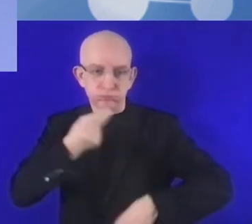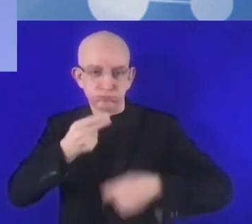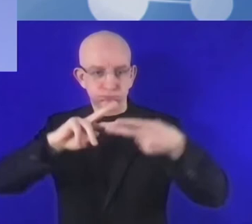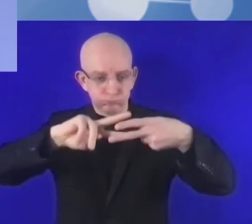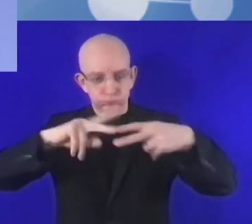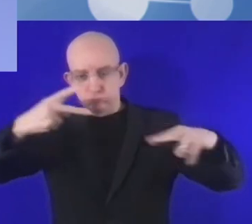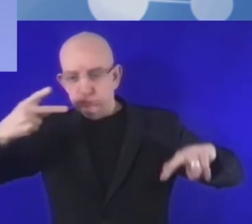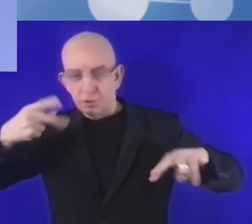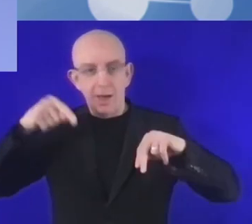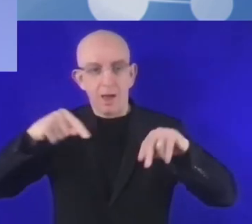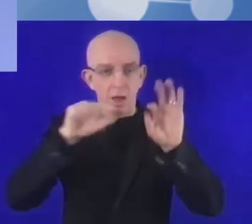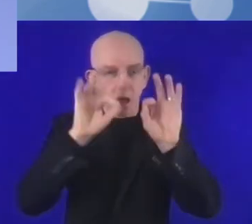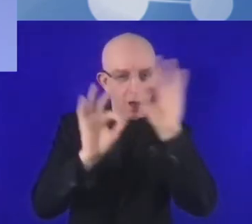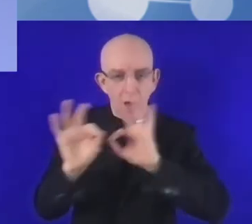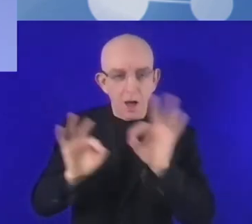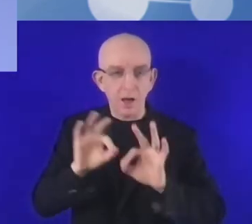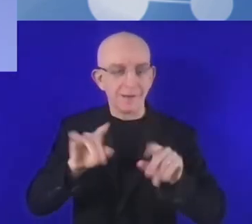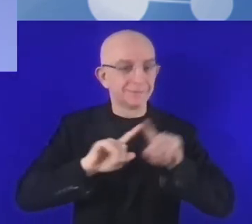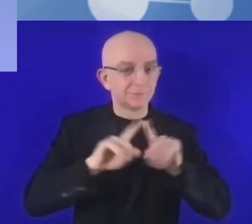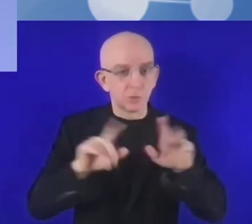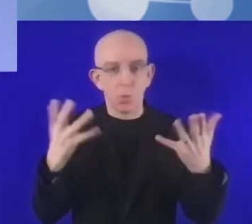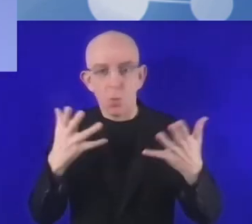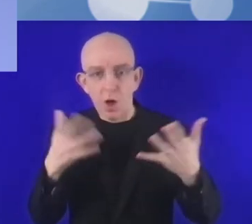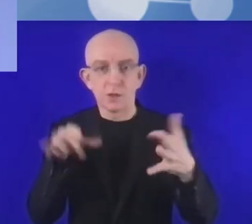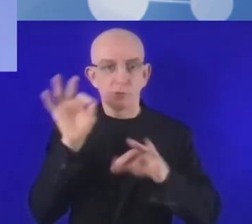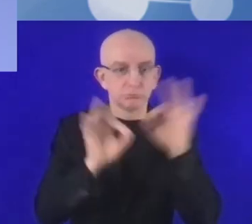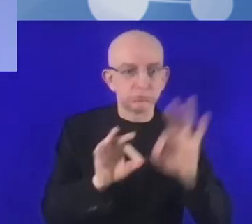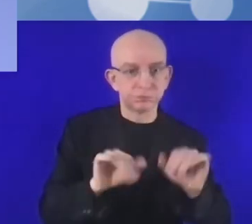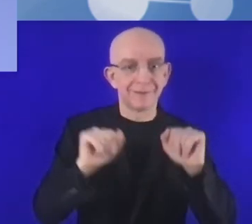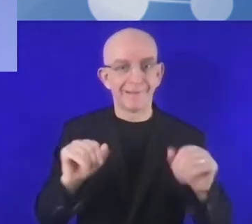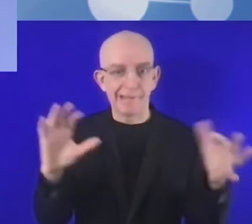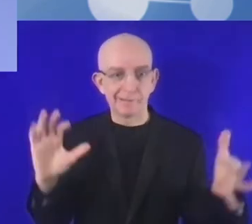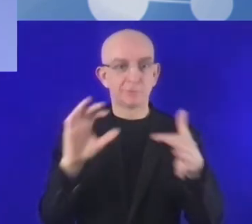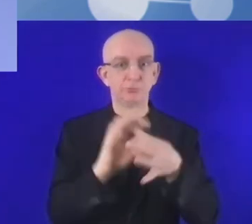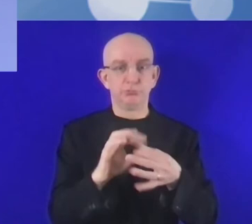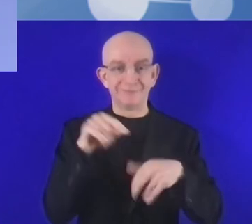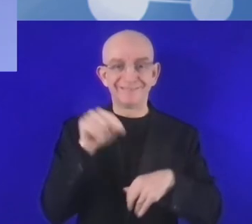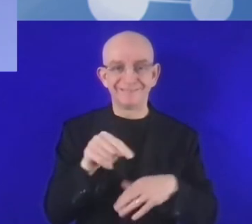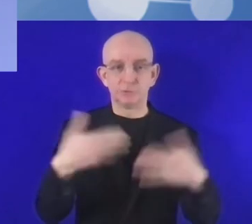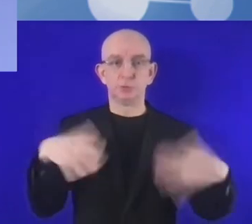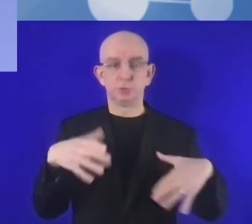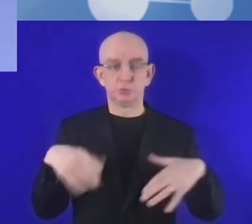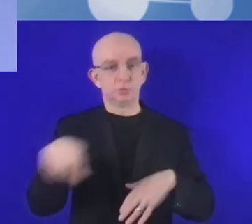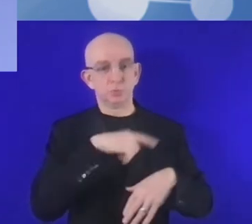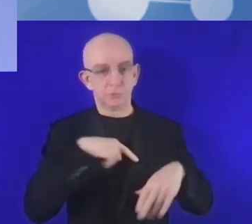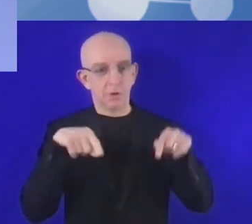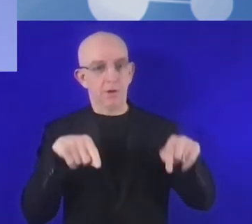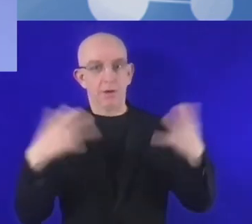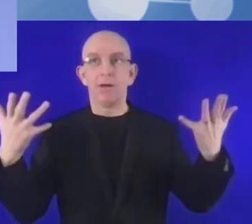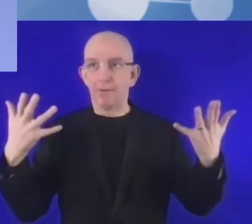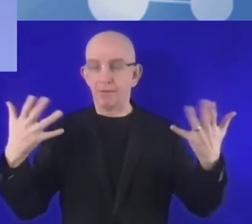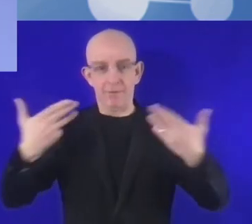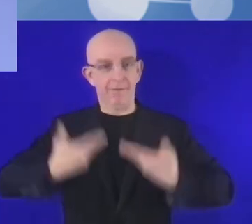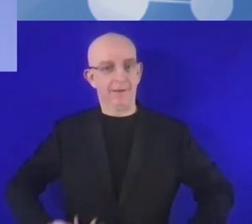influye en nuestro organismo, influye también en los procesos biológicos que suceden en nuestras células.